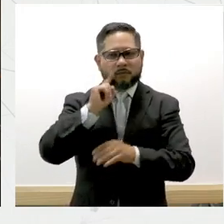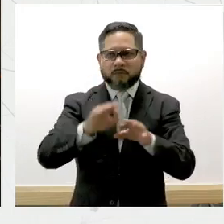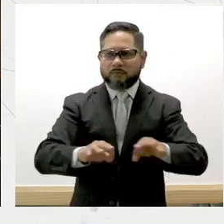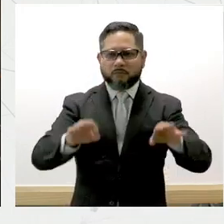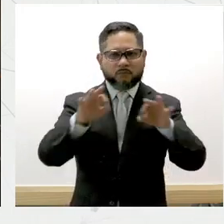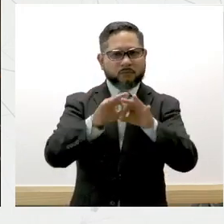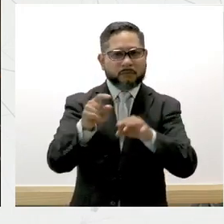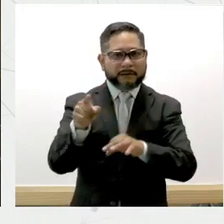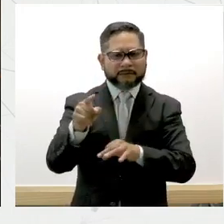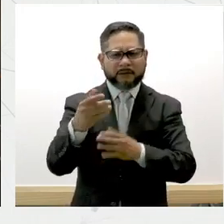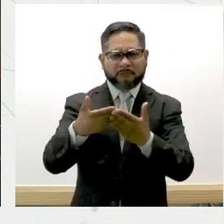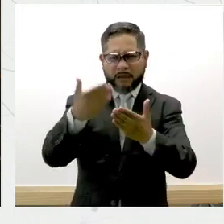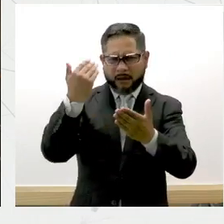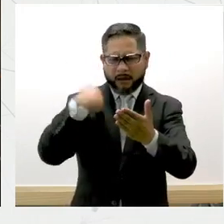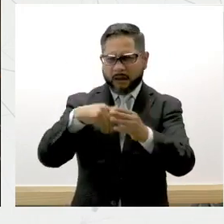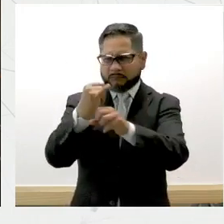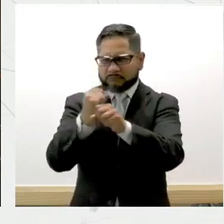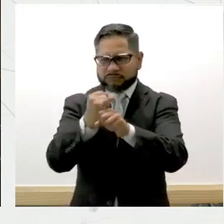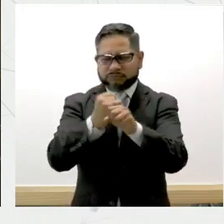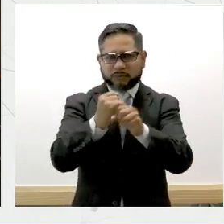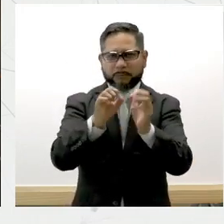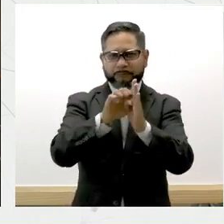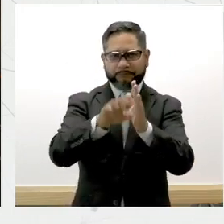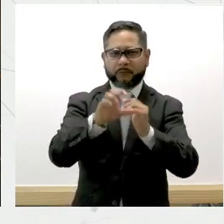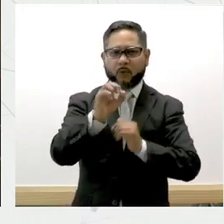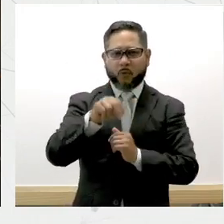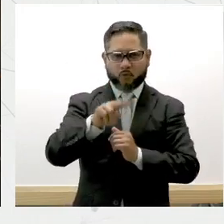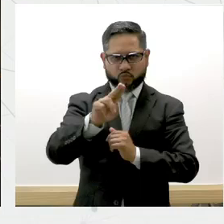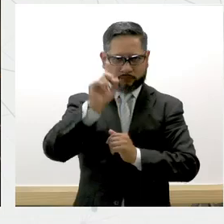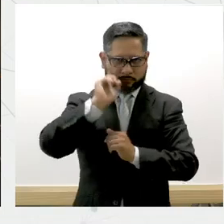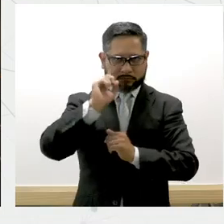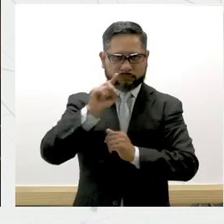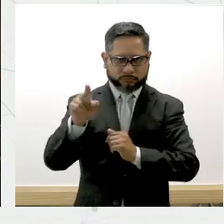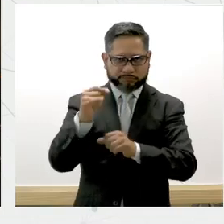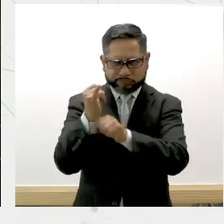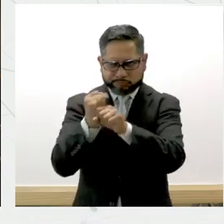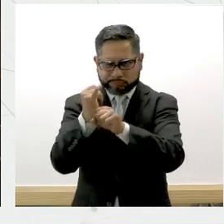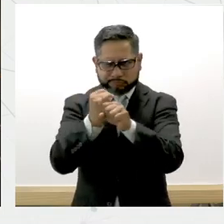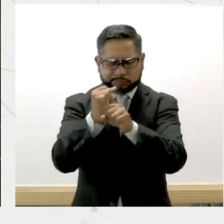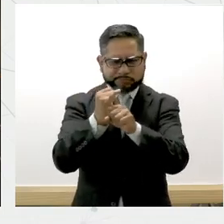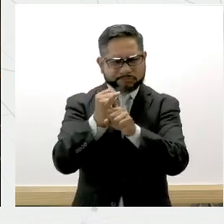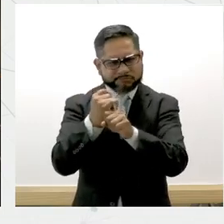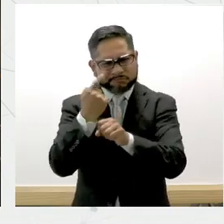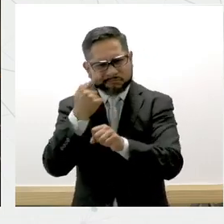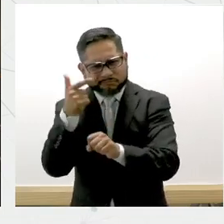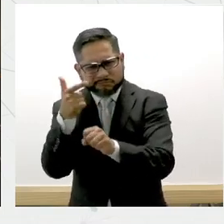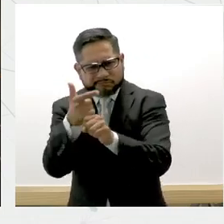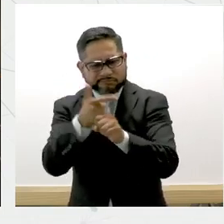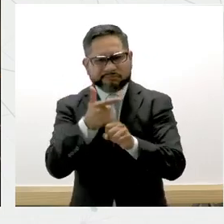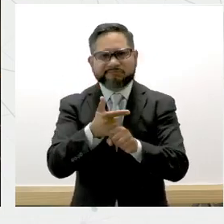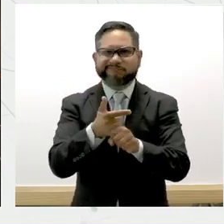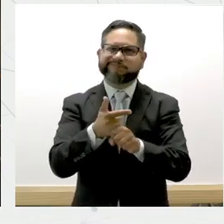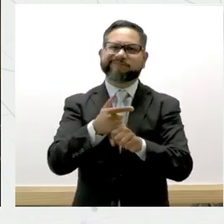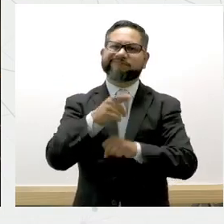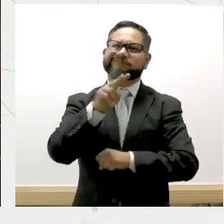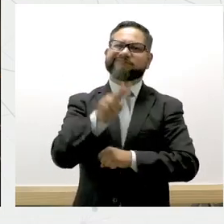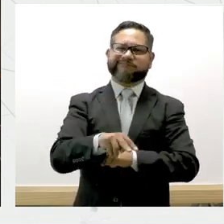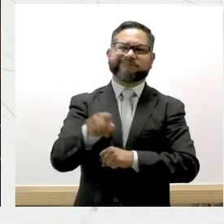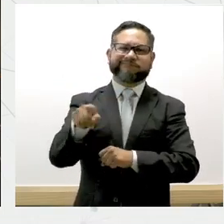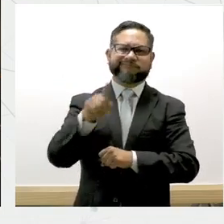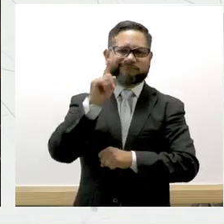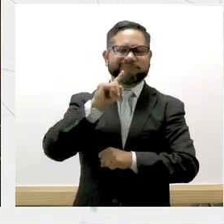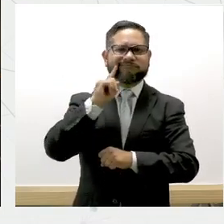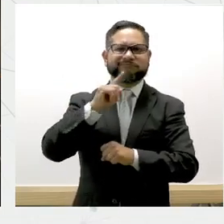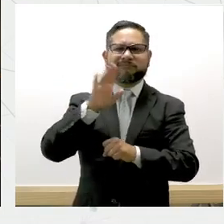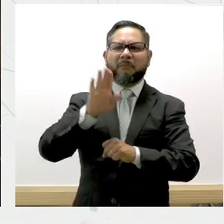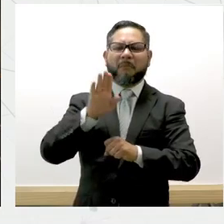numerosos estudios, ONU Mujeres ha ocupado reiteradamente y vamos viendo cómo efectivamente esto pasa, ¿no? Porque incluso cuando ayer mismo,